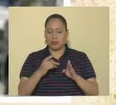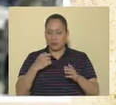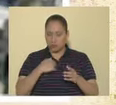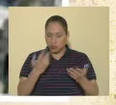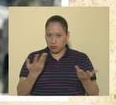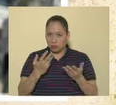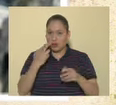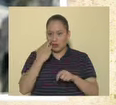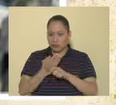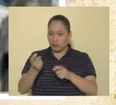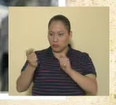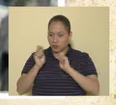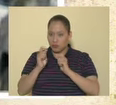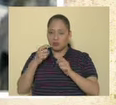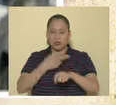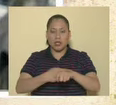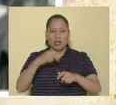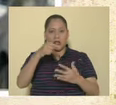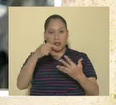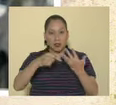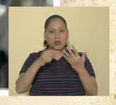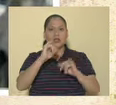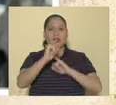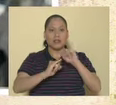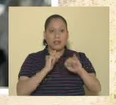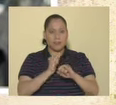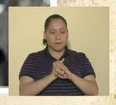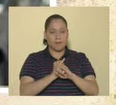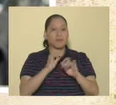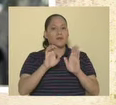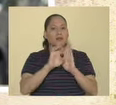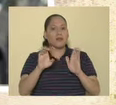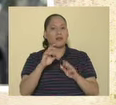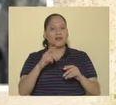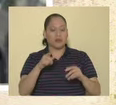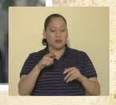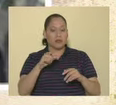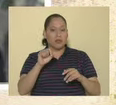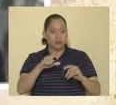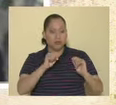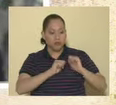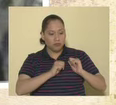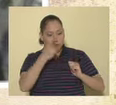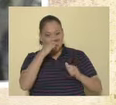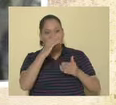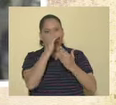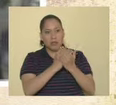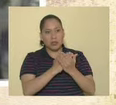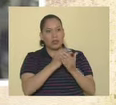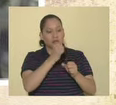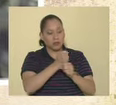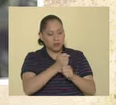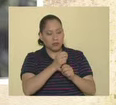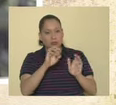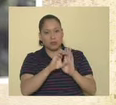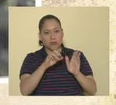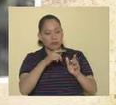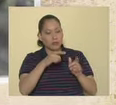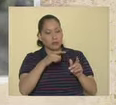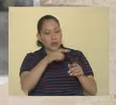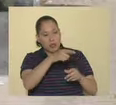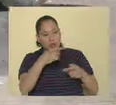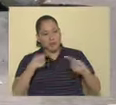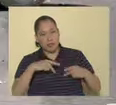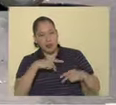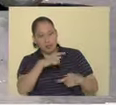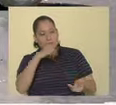aquellos instrumentos o mecanismos internacionales como Fuerzas Armadas para aminorar el sufrimiento en un conflicto armado a las personas